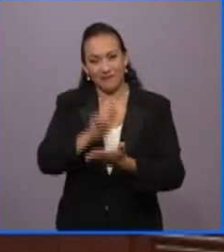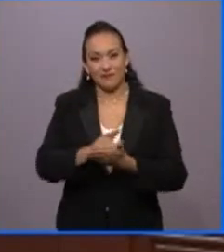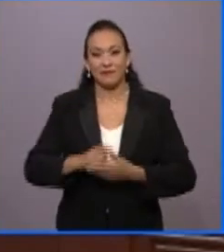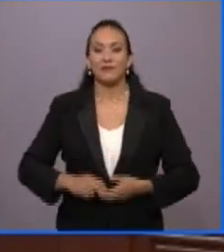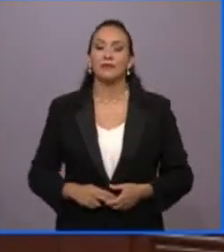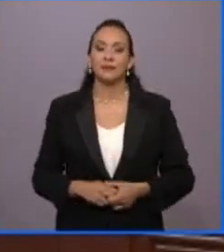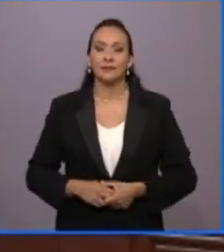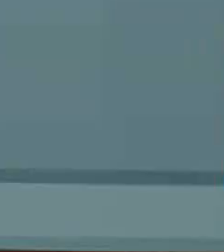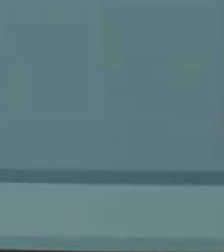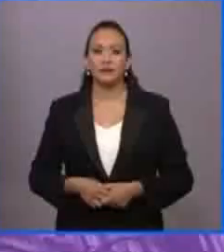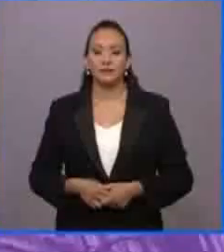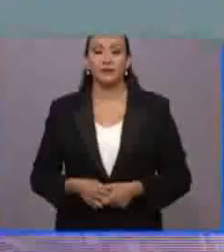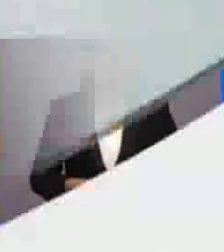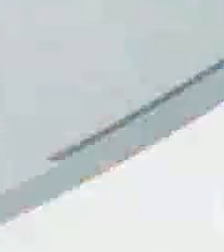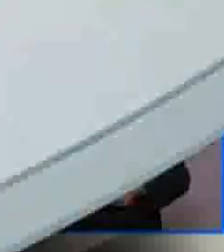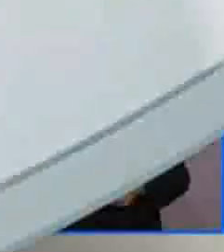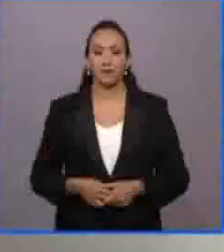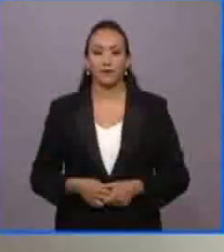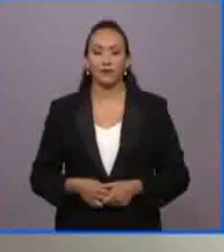legalidad.